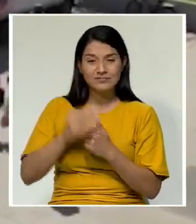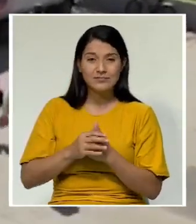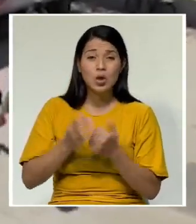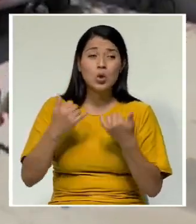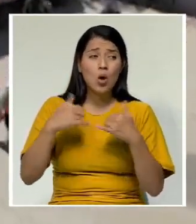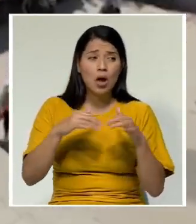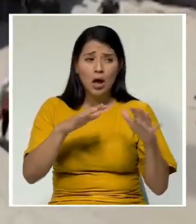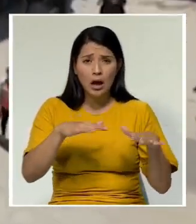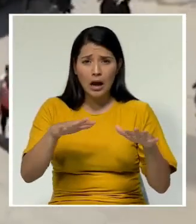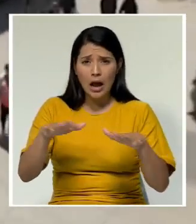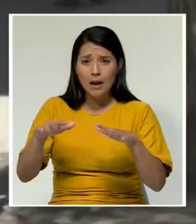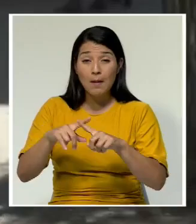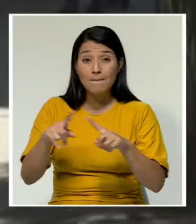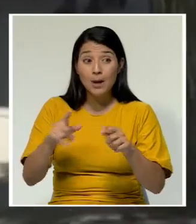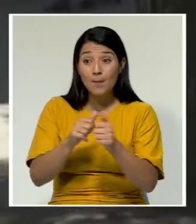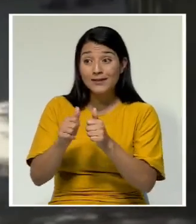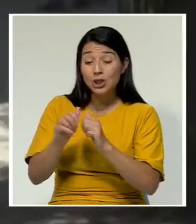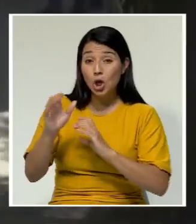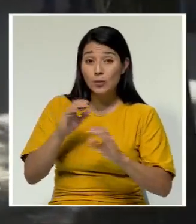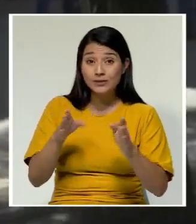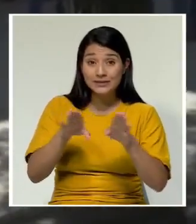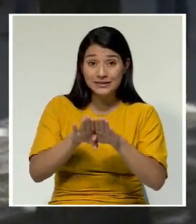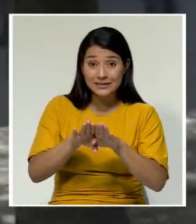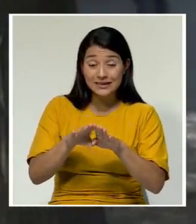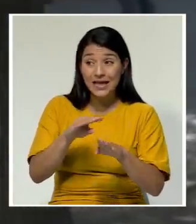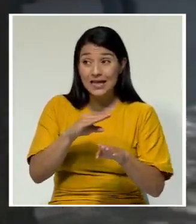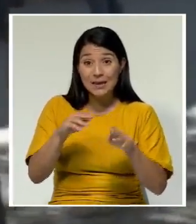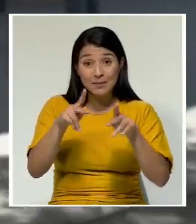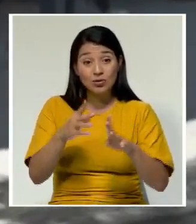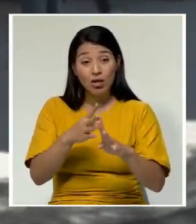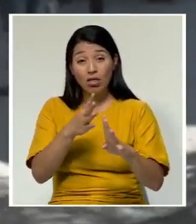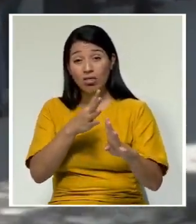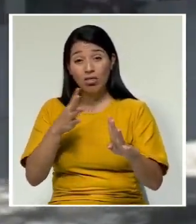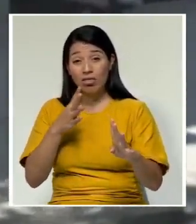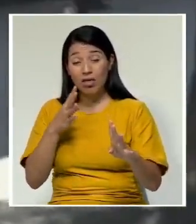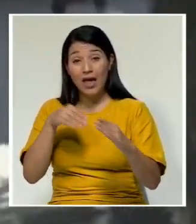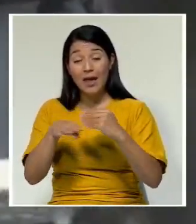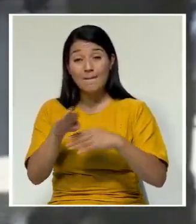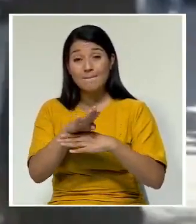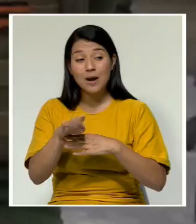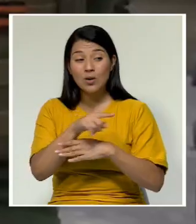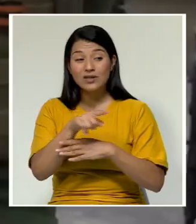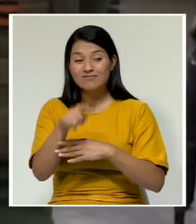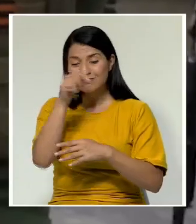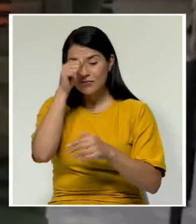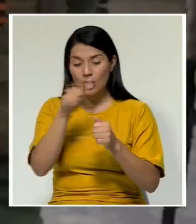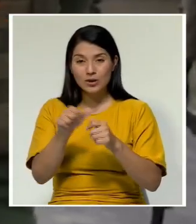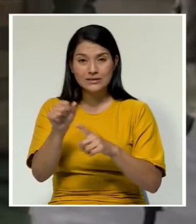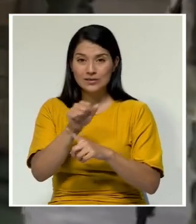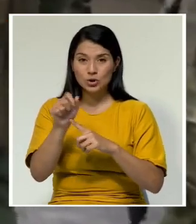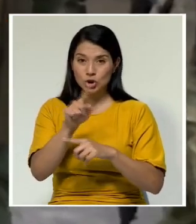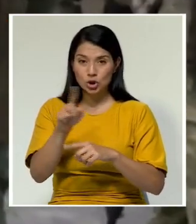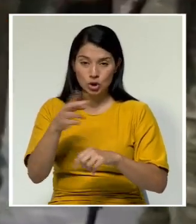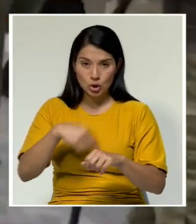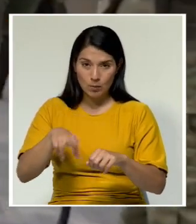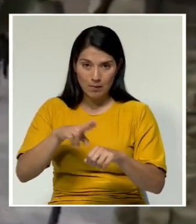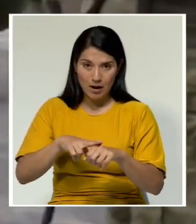ciudades, junto con Mariupol, le permiten a Moscú asegurar una continuidad territorial hacia la península de Crimea, anexionada